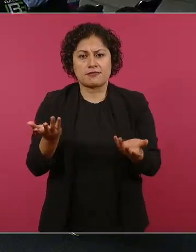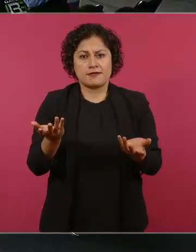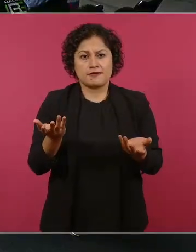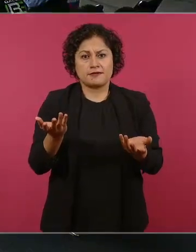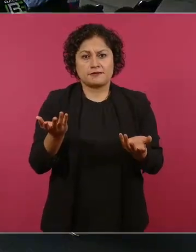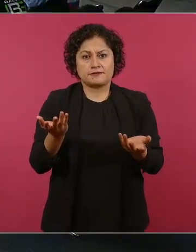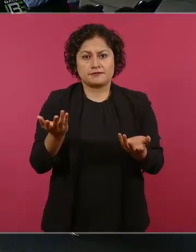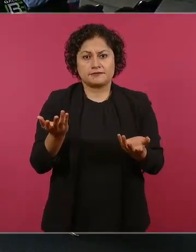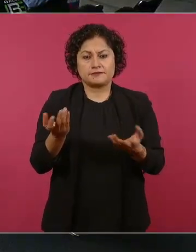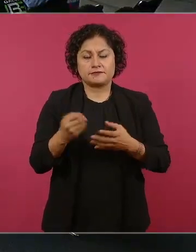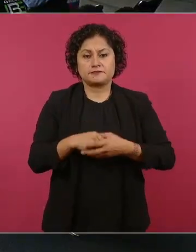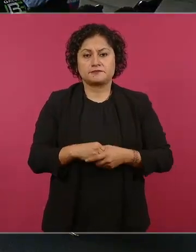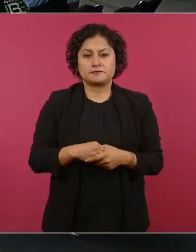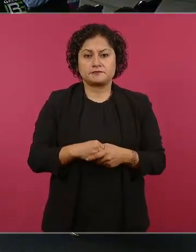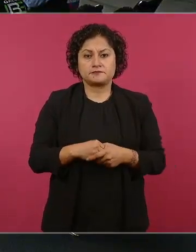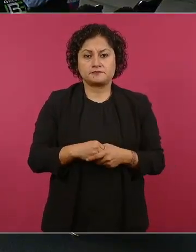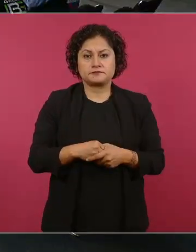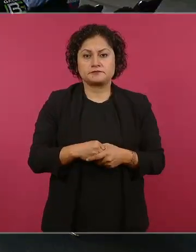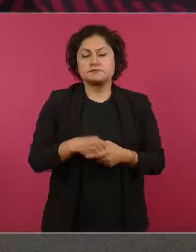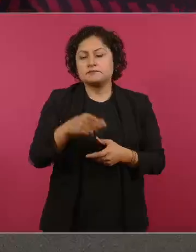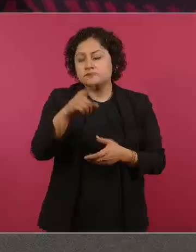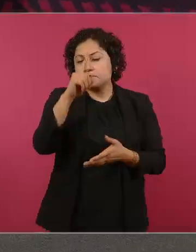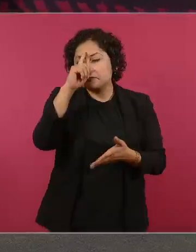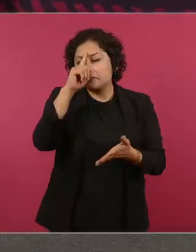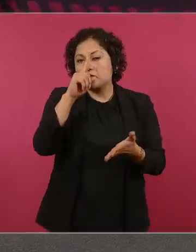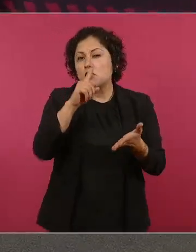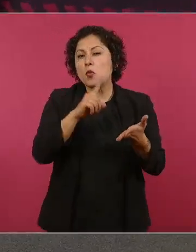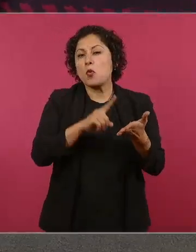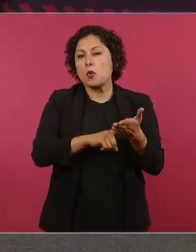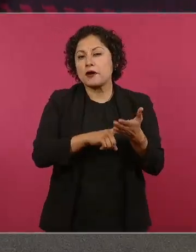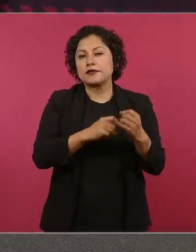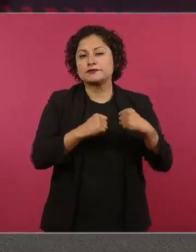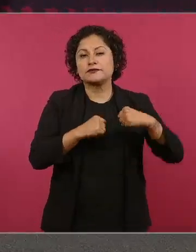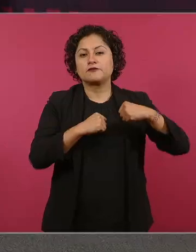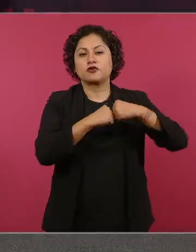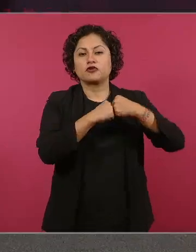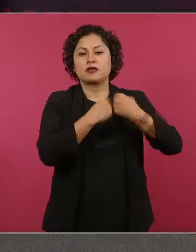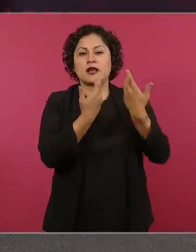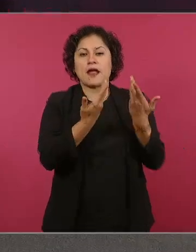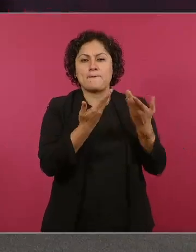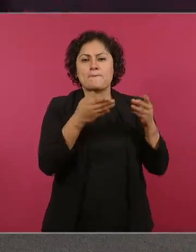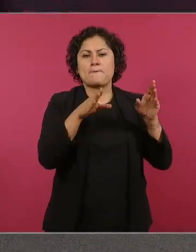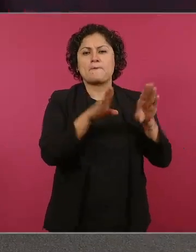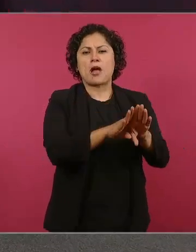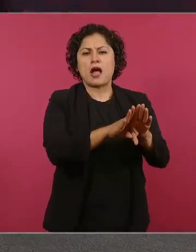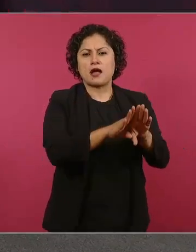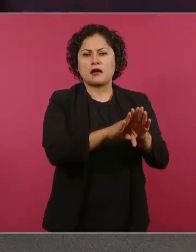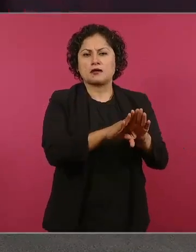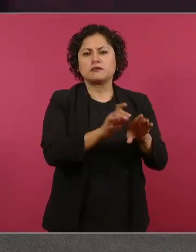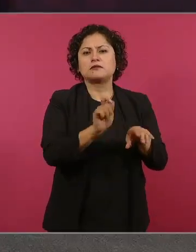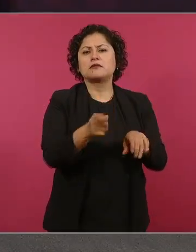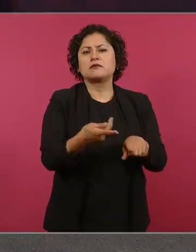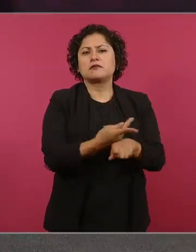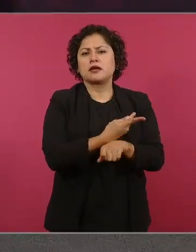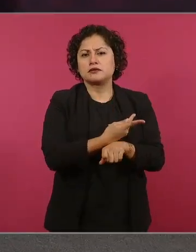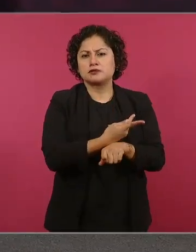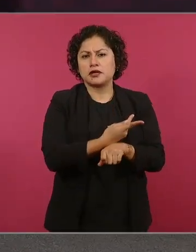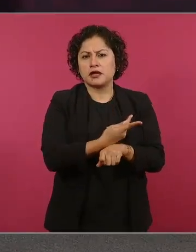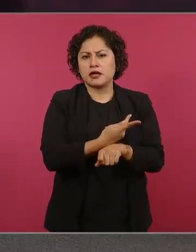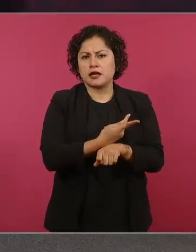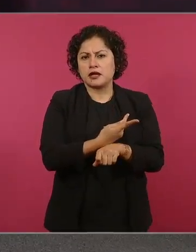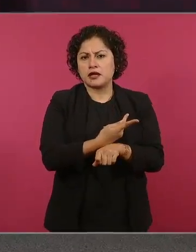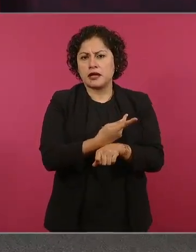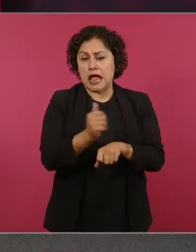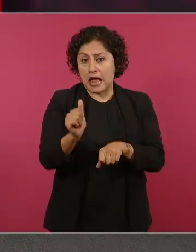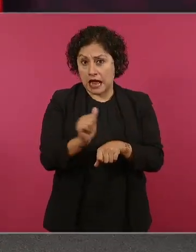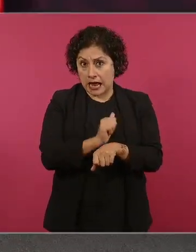Se cierra la frontera y no se venden los carros que se producen en México en Estados Unidos, tendrían ellos que